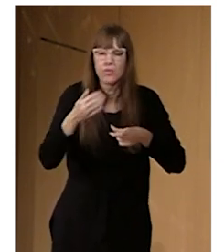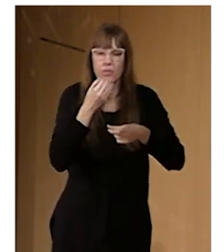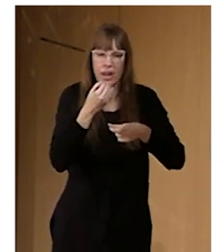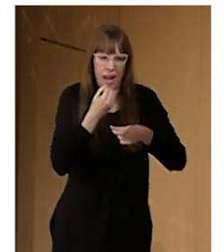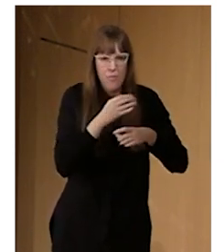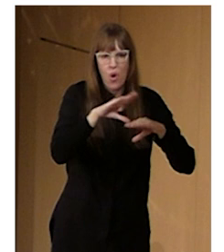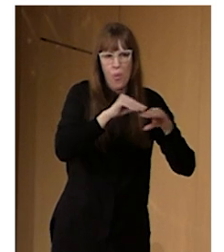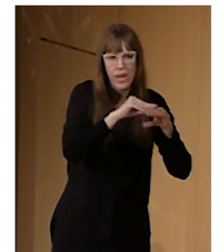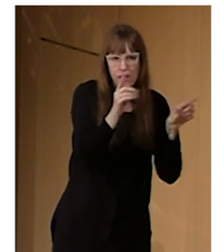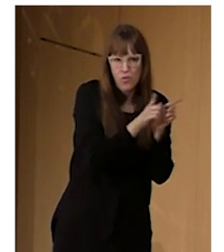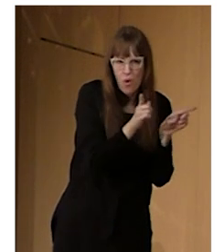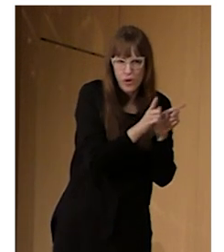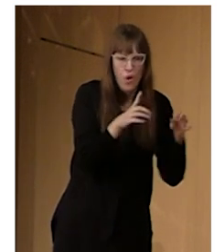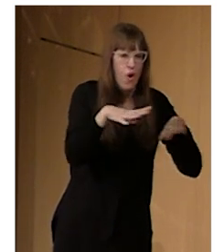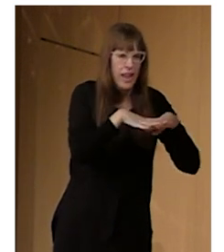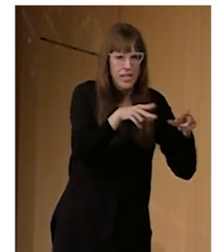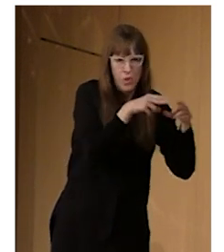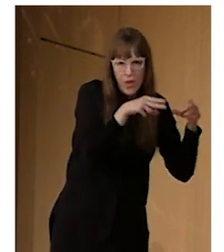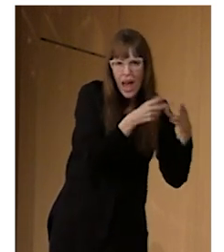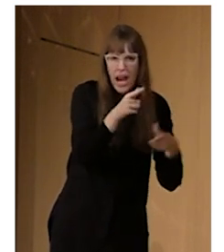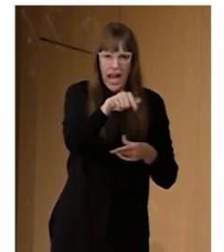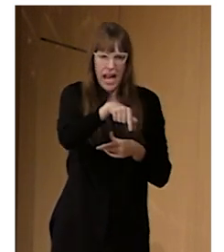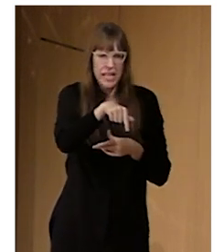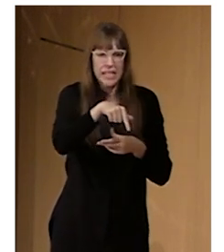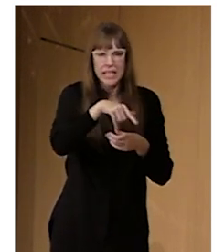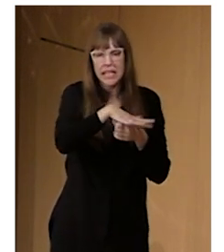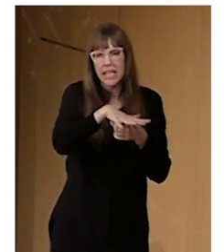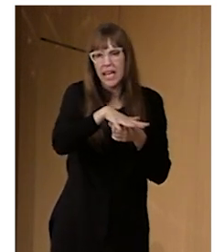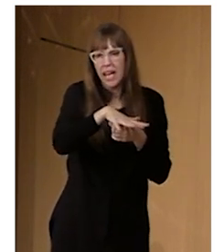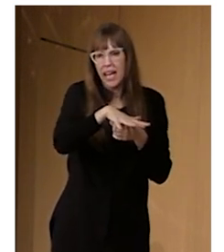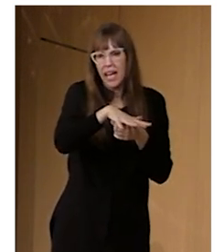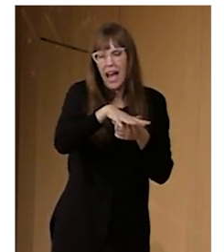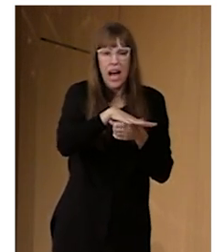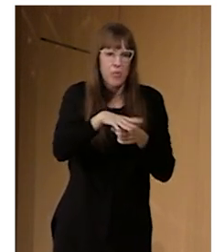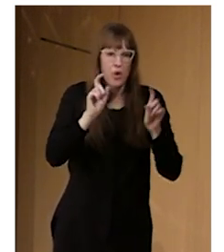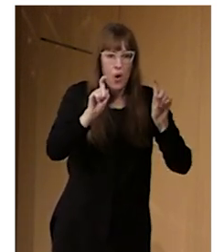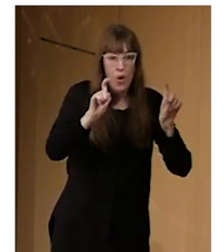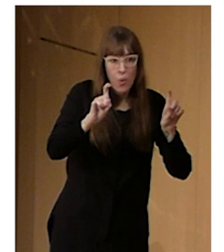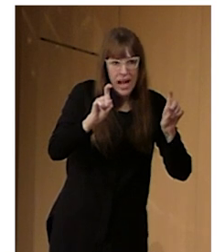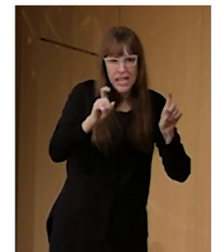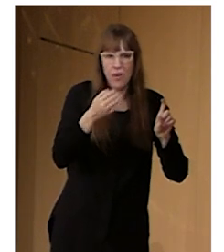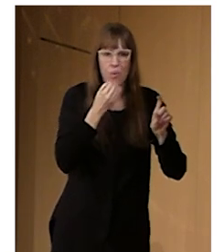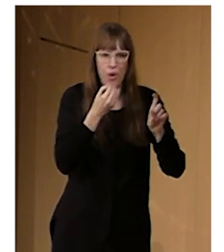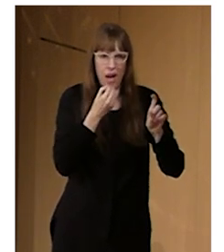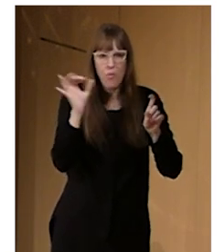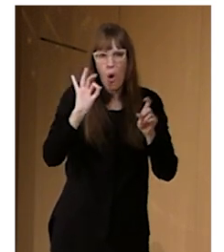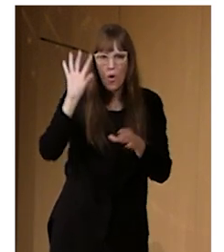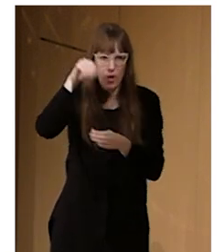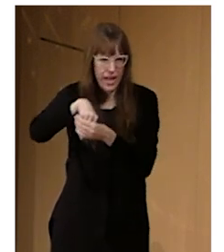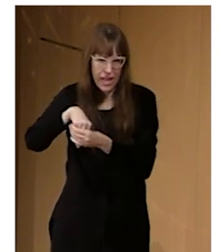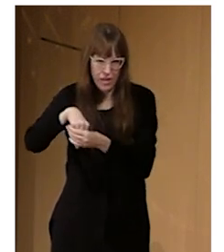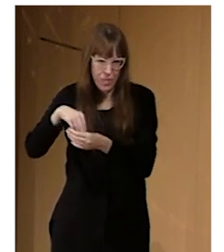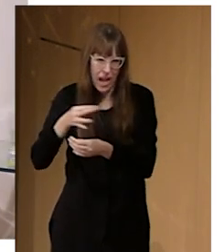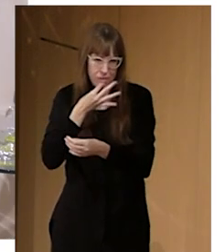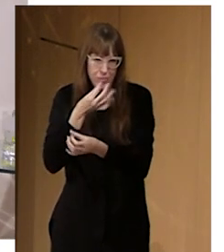videoactivismo para los centros educativos o pueden ser eh simplemente la ampliación de contenidos en